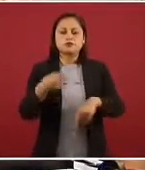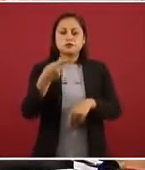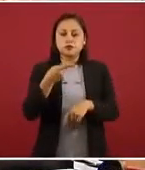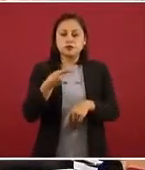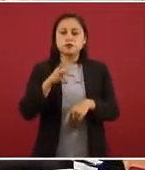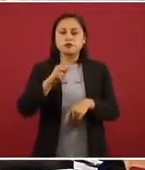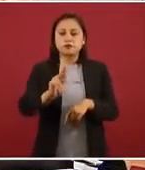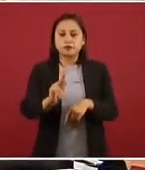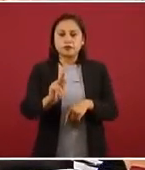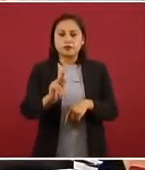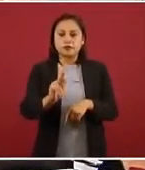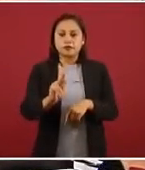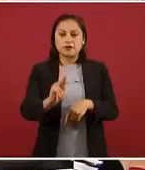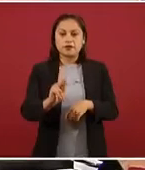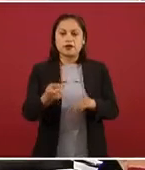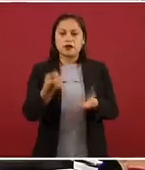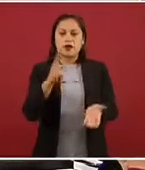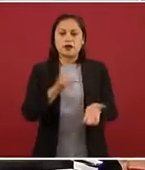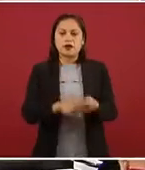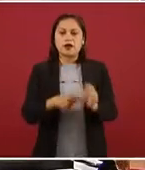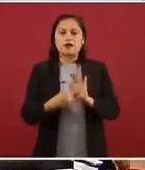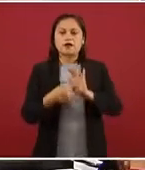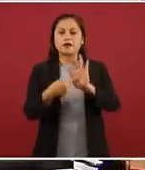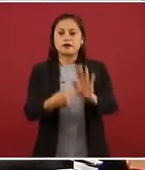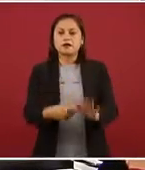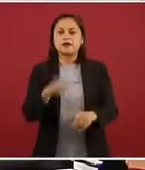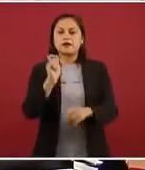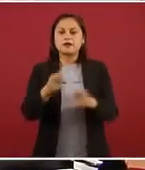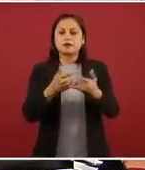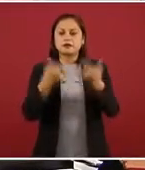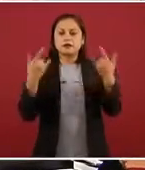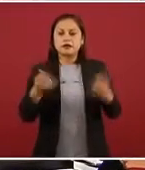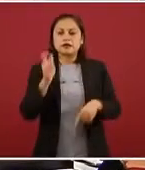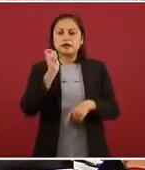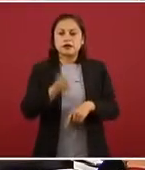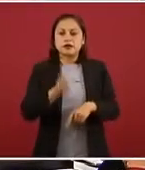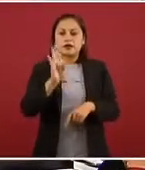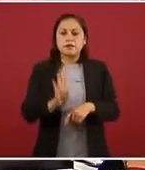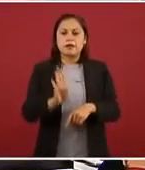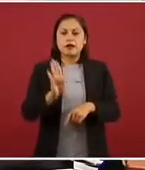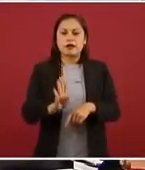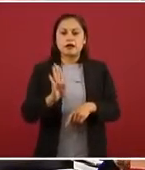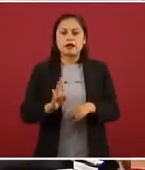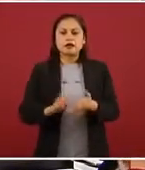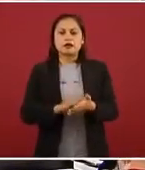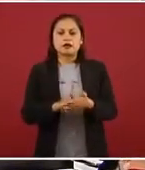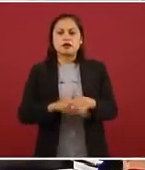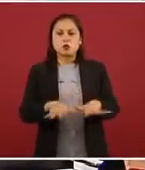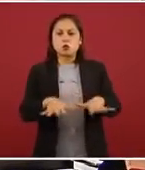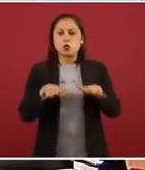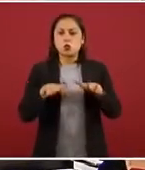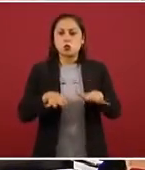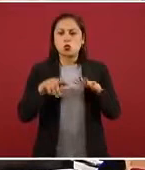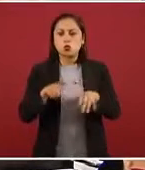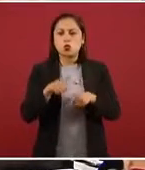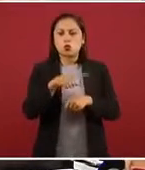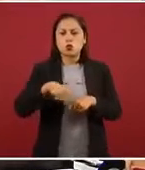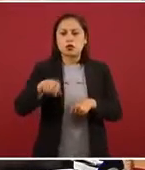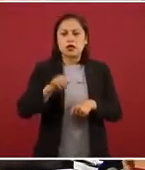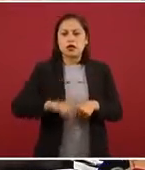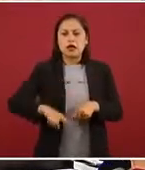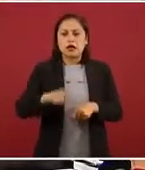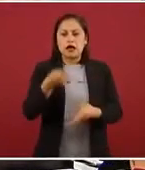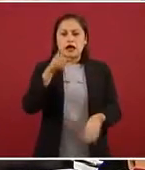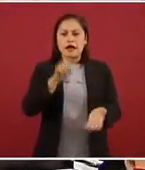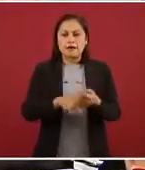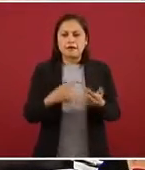refleja? De que es como un paraíso el participar en esas actividades ilícitas,